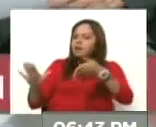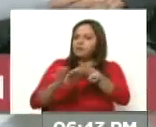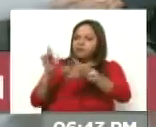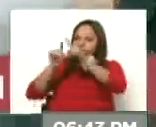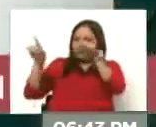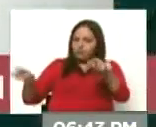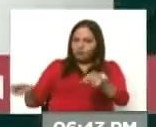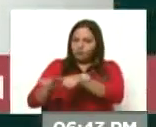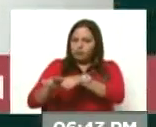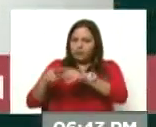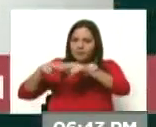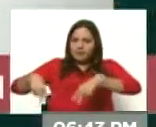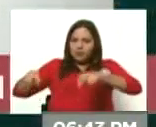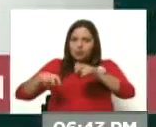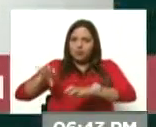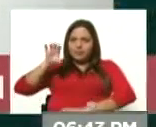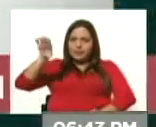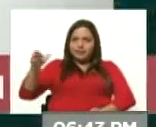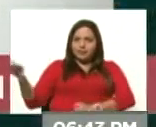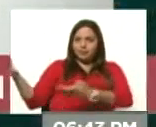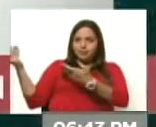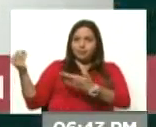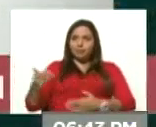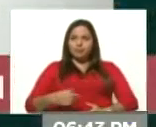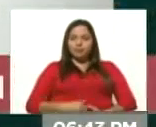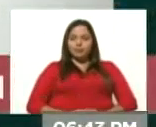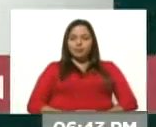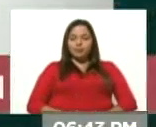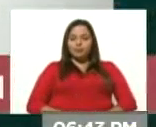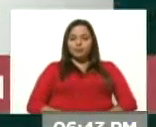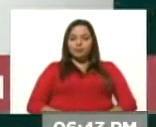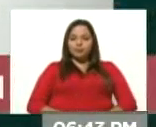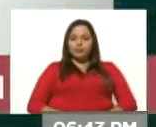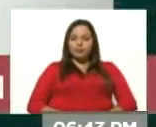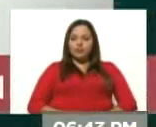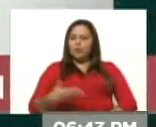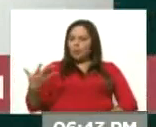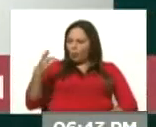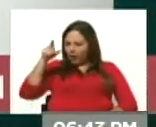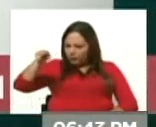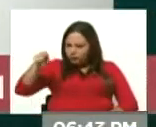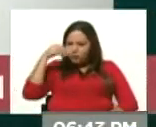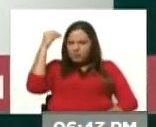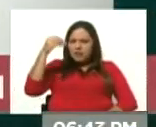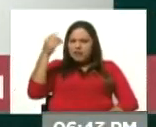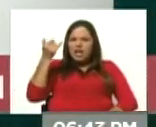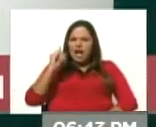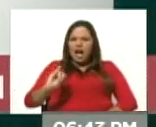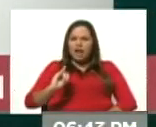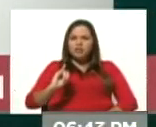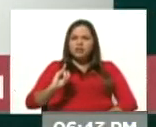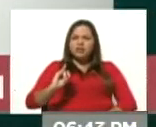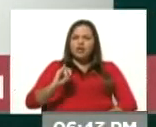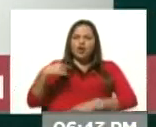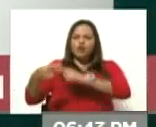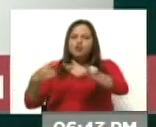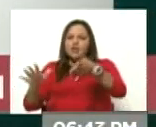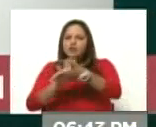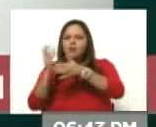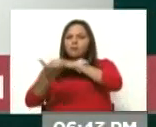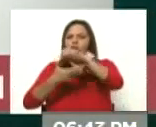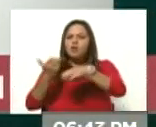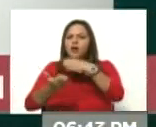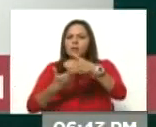monitor país si tenemos más vamos a colocarlas cuál cree usted que es la principal causa de los principales problemas económicos del país